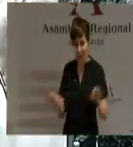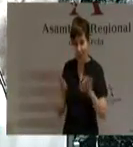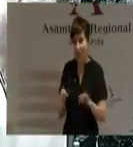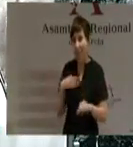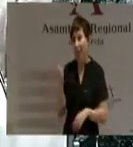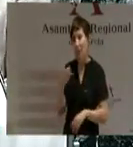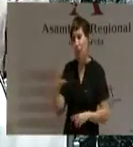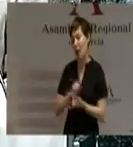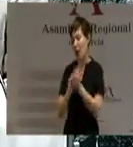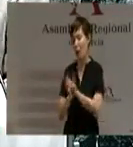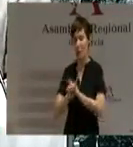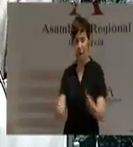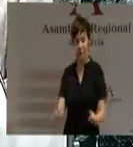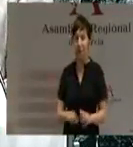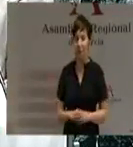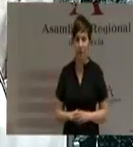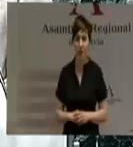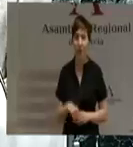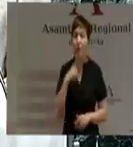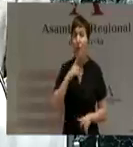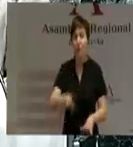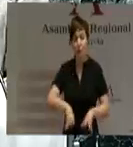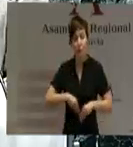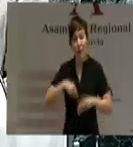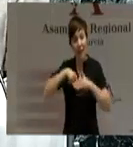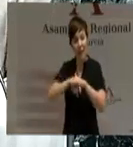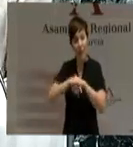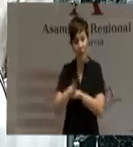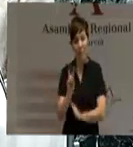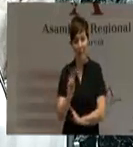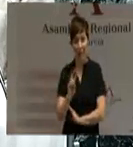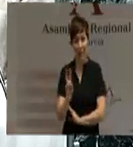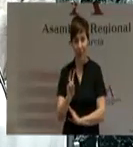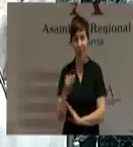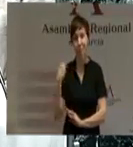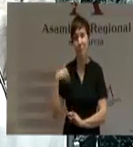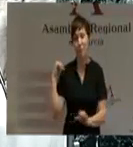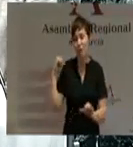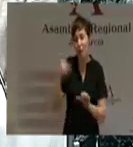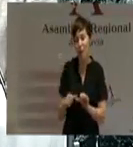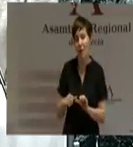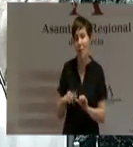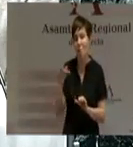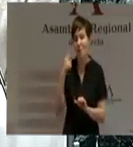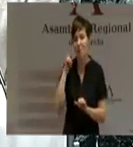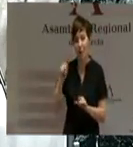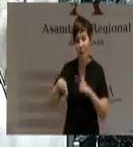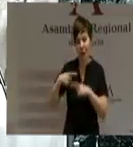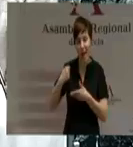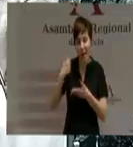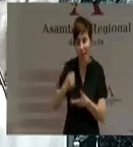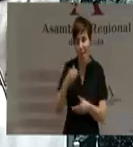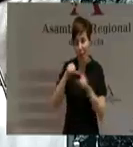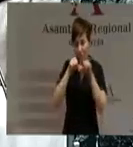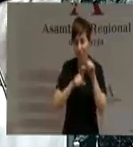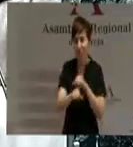resultados. Y asumiendo la gestión del señor Valcárcel y teniendo usted el panorama que tiene, es